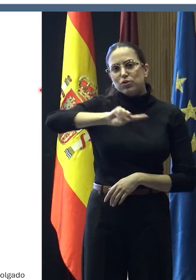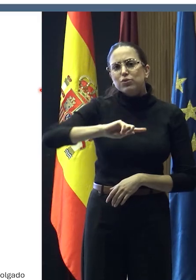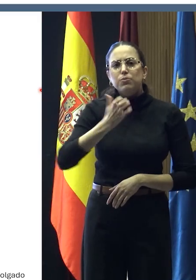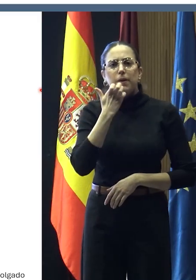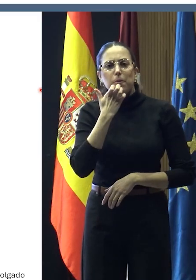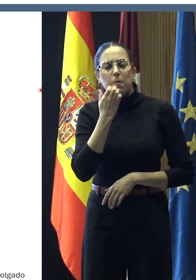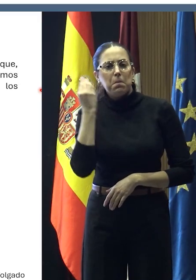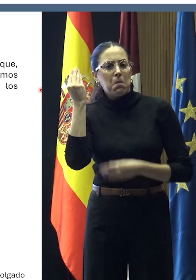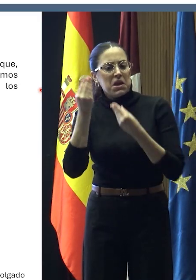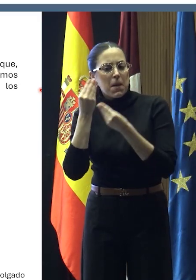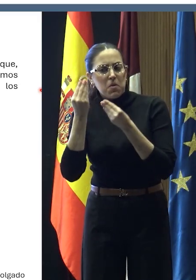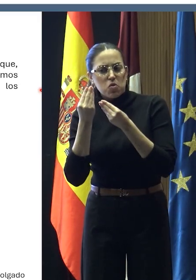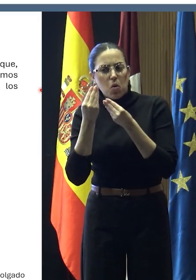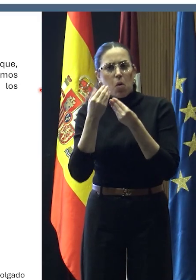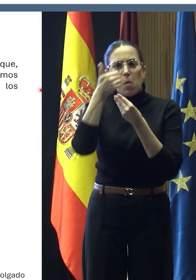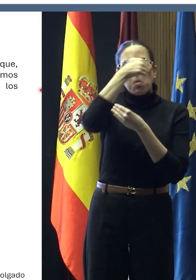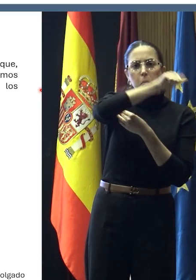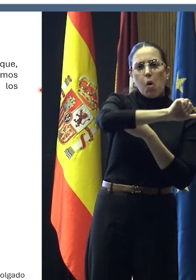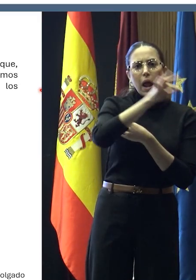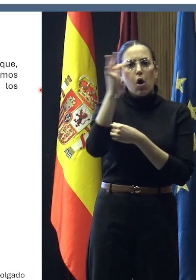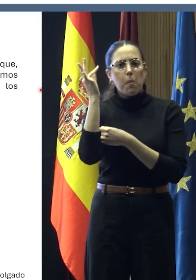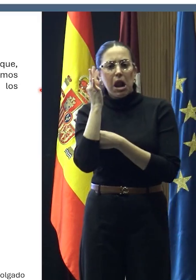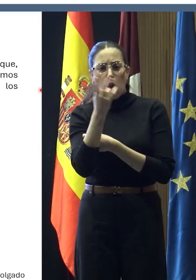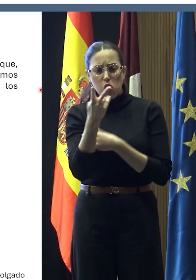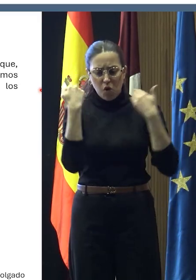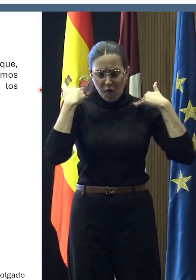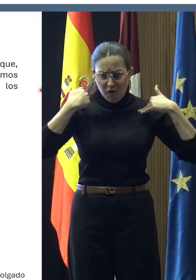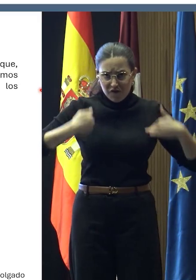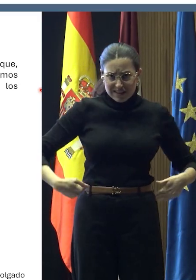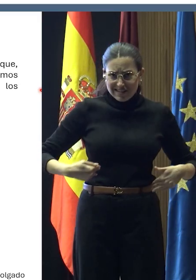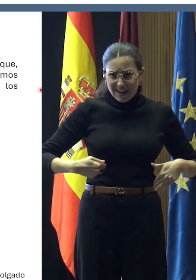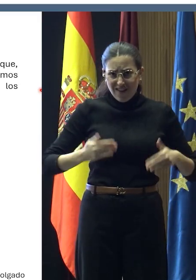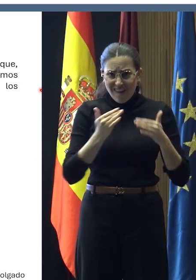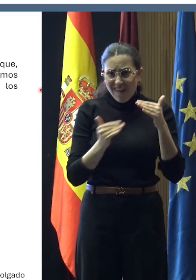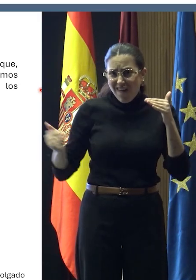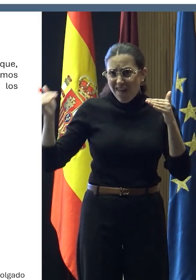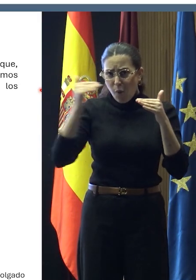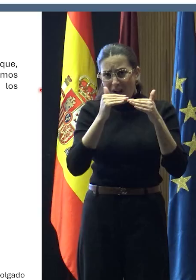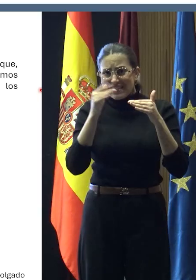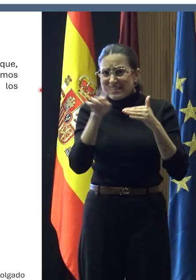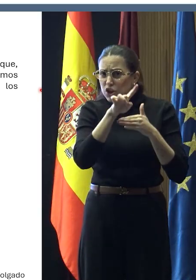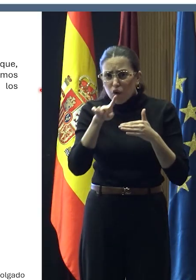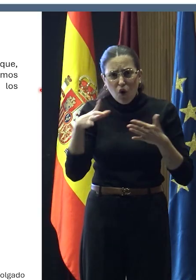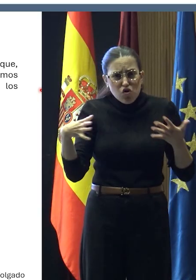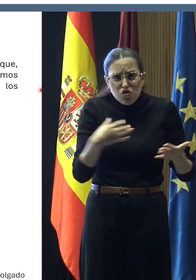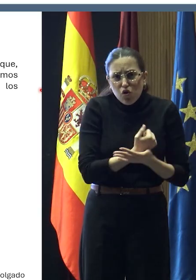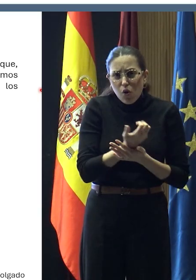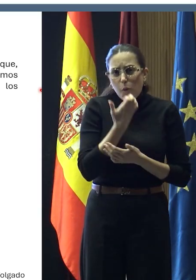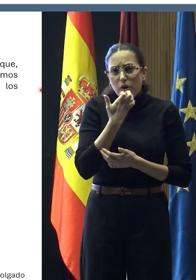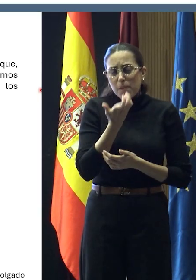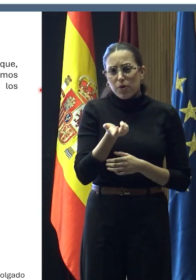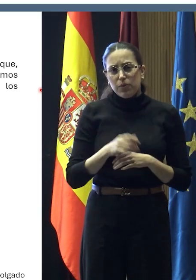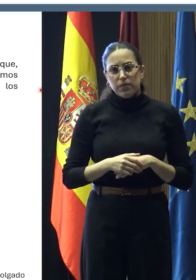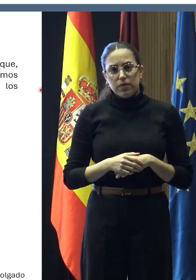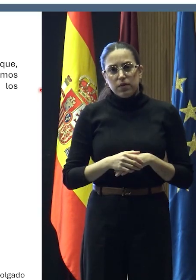mujeres y los hombres somos iguales esencialmente en todo, excepto en